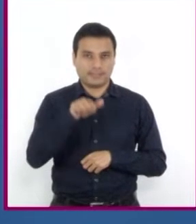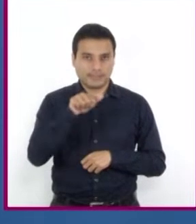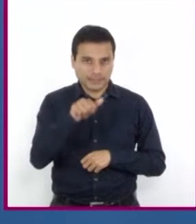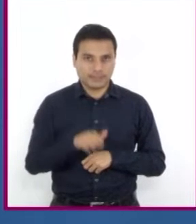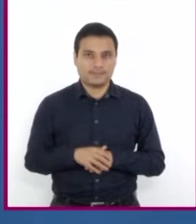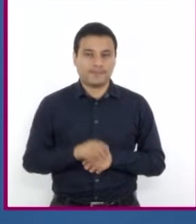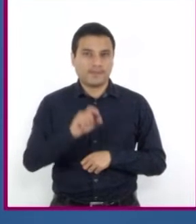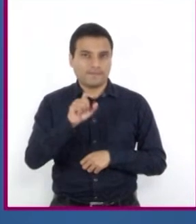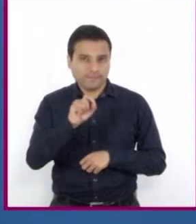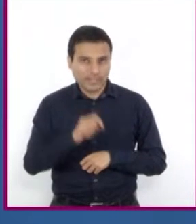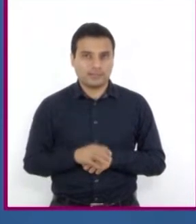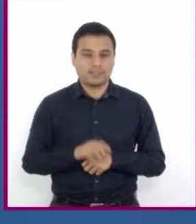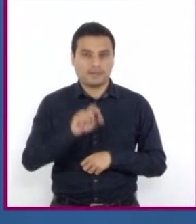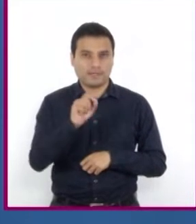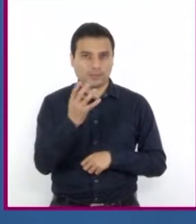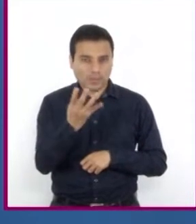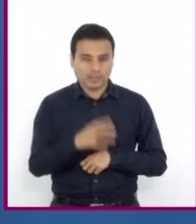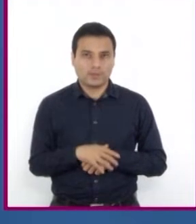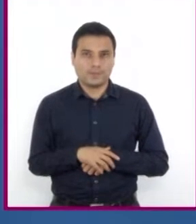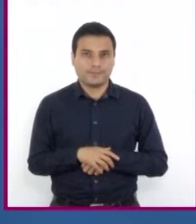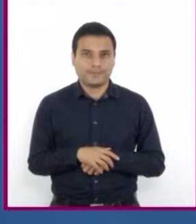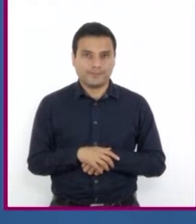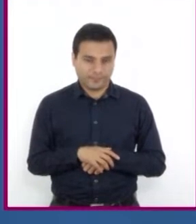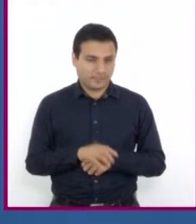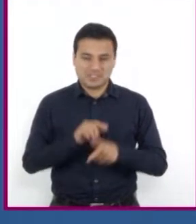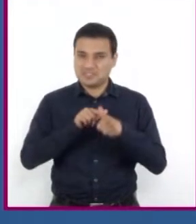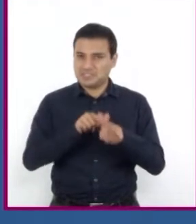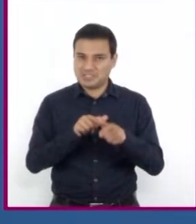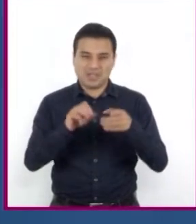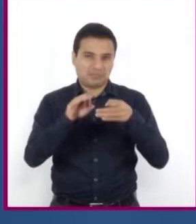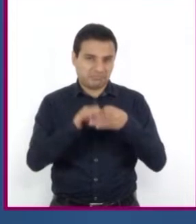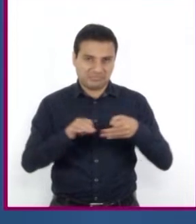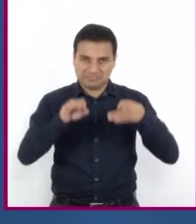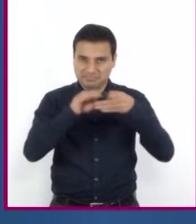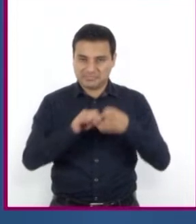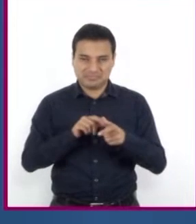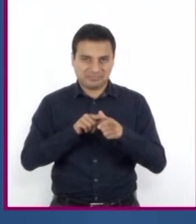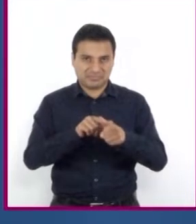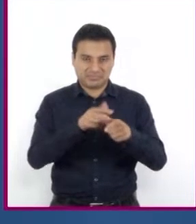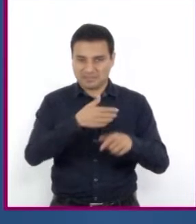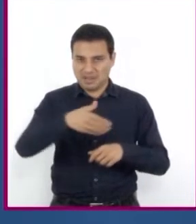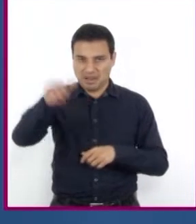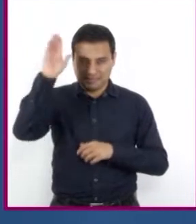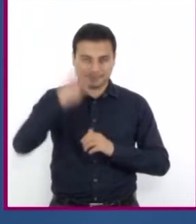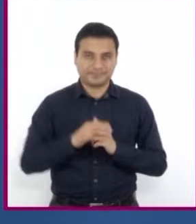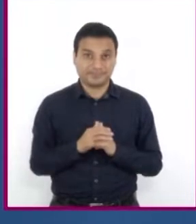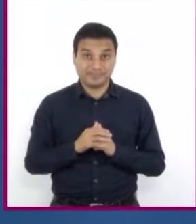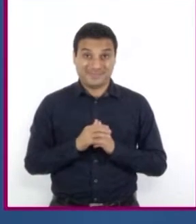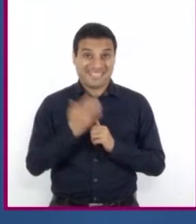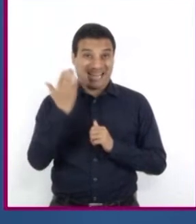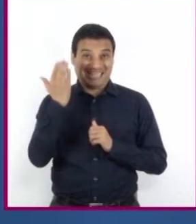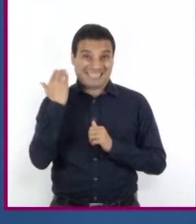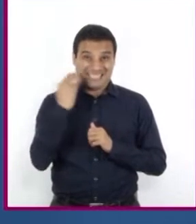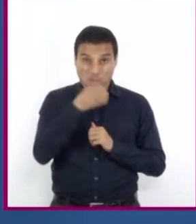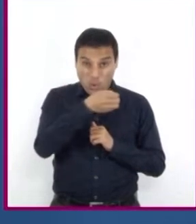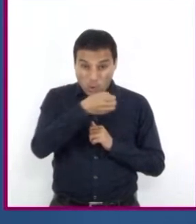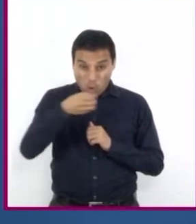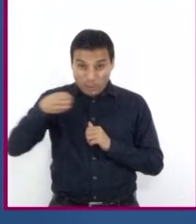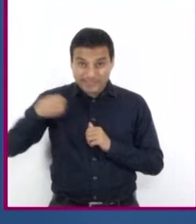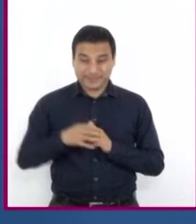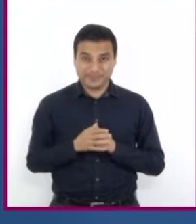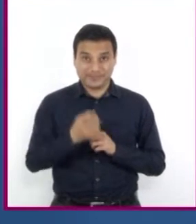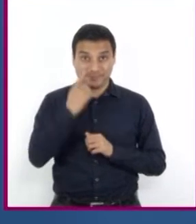16, 20, 24 y así sucesivamente. En la sucesión anterior se resaltó el